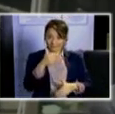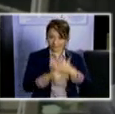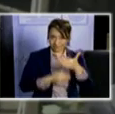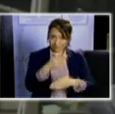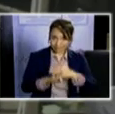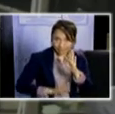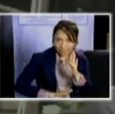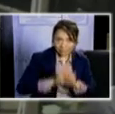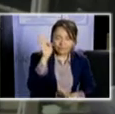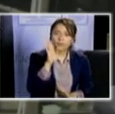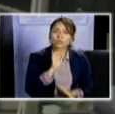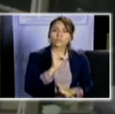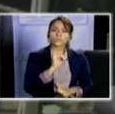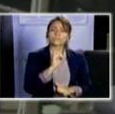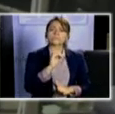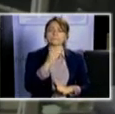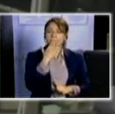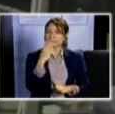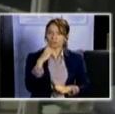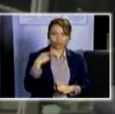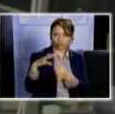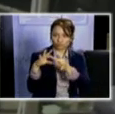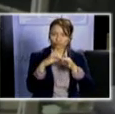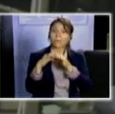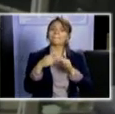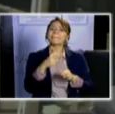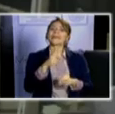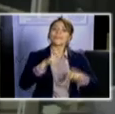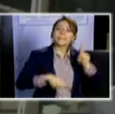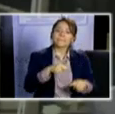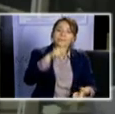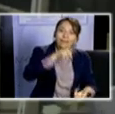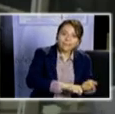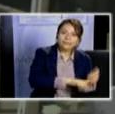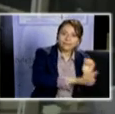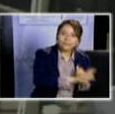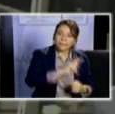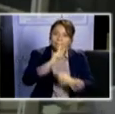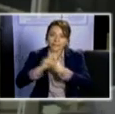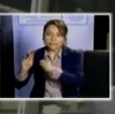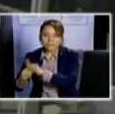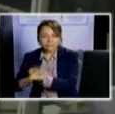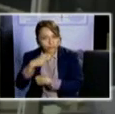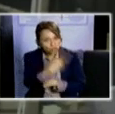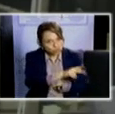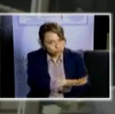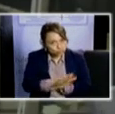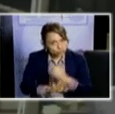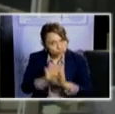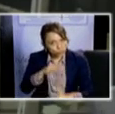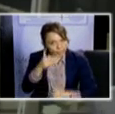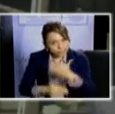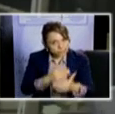el desarrollo interno de los países, como la mejora de los servicios públicos, y también en cuidar que los mecanismos de adaptación que van a